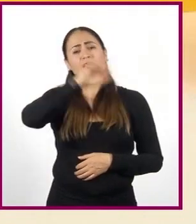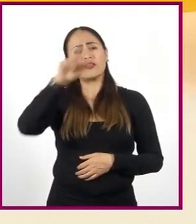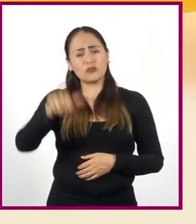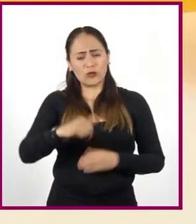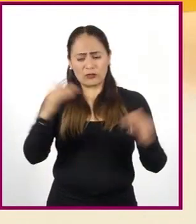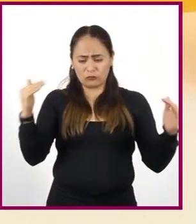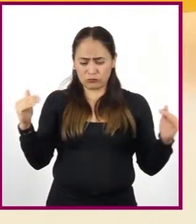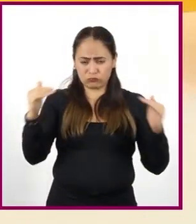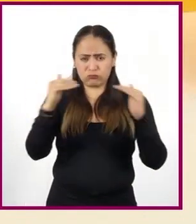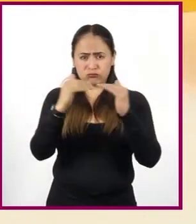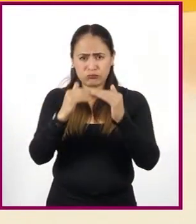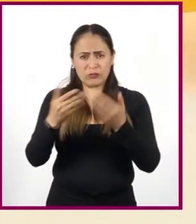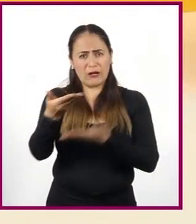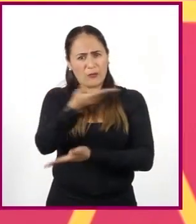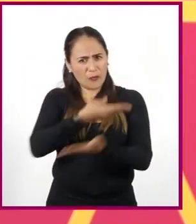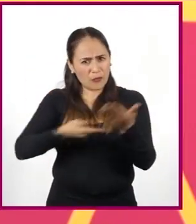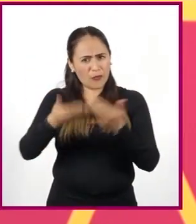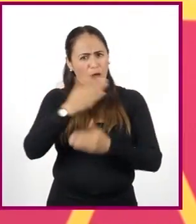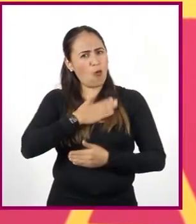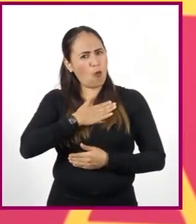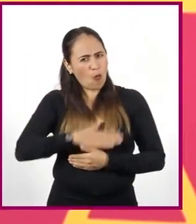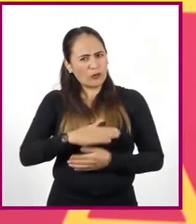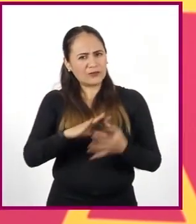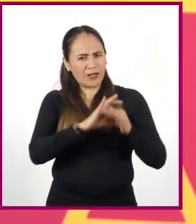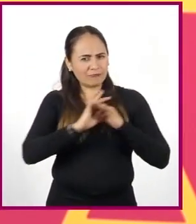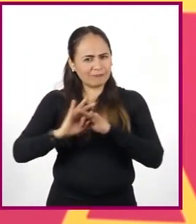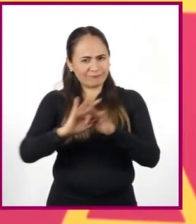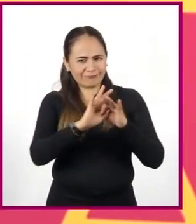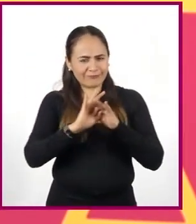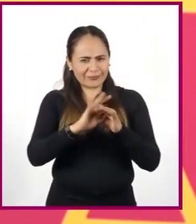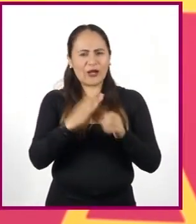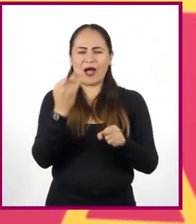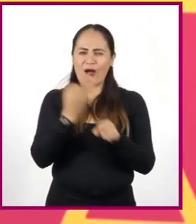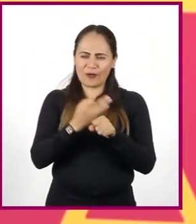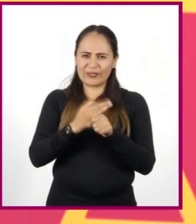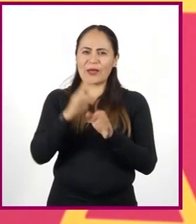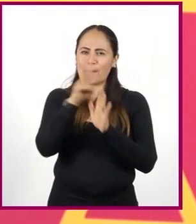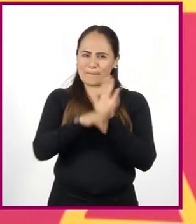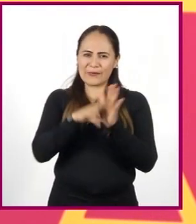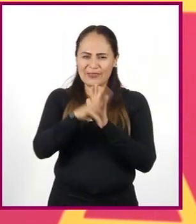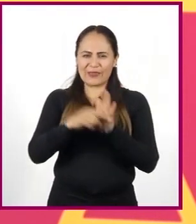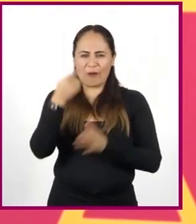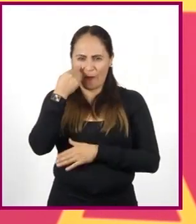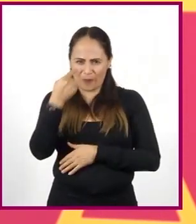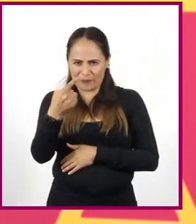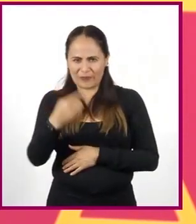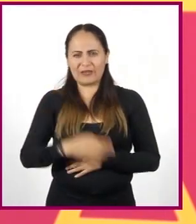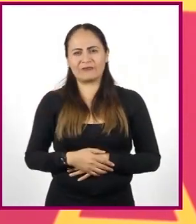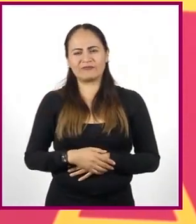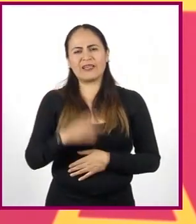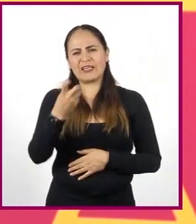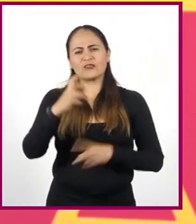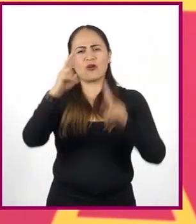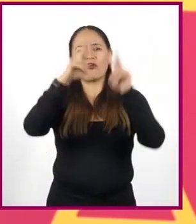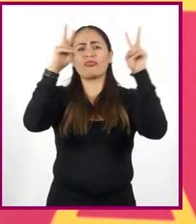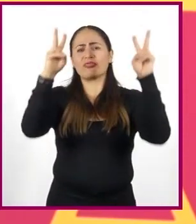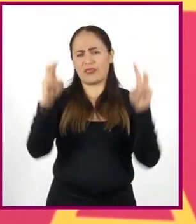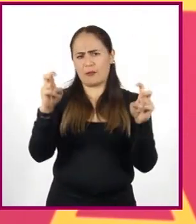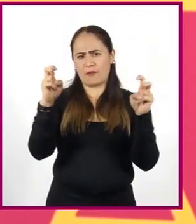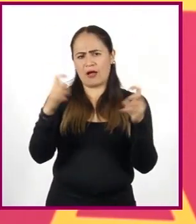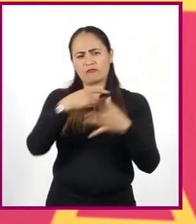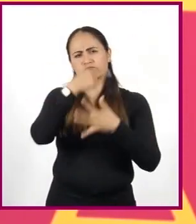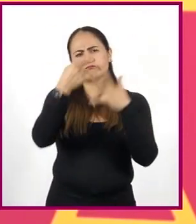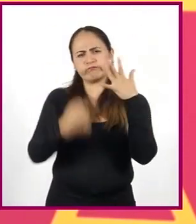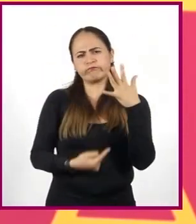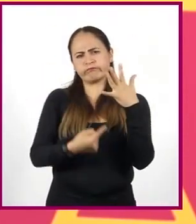justas y solidarias. Los invito a que veamos y escuchemos el siguiente video que nos habla acerca de los factores que deben